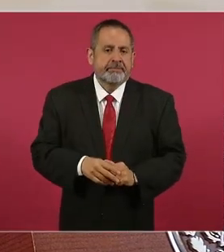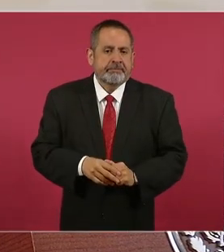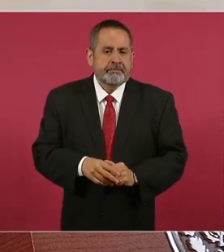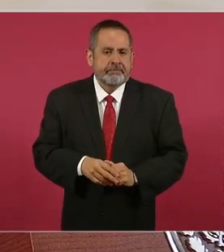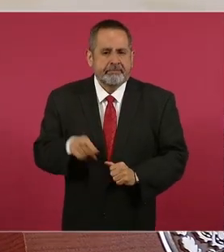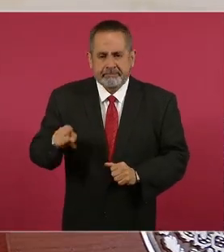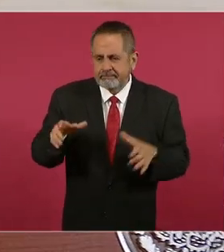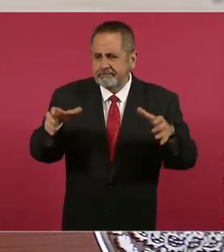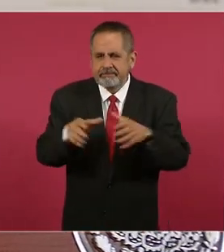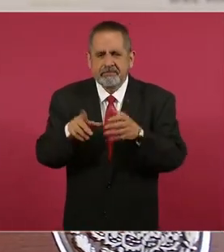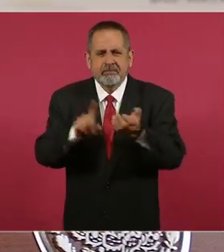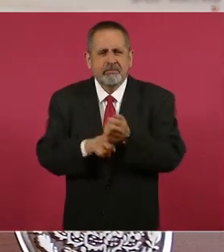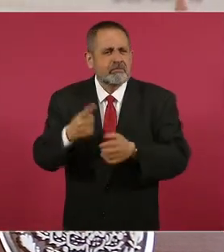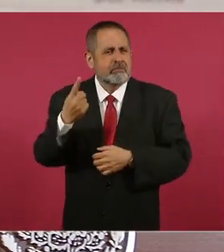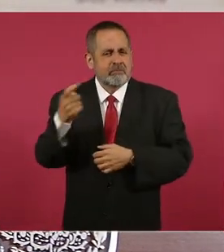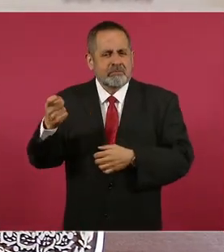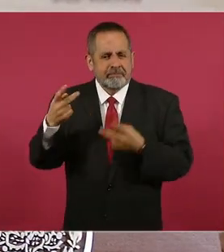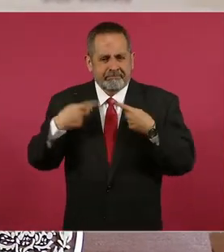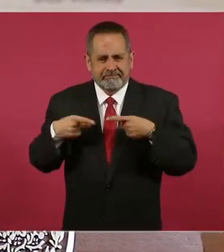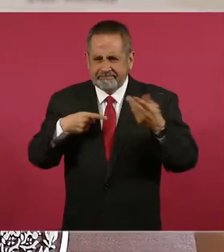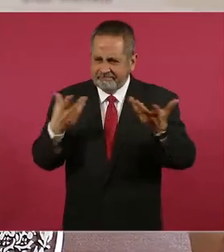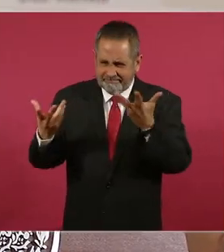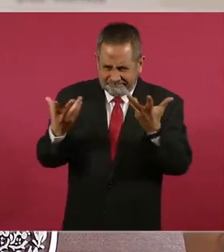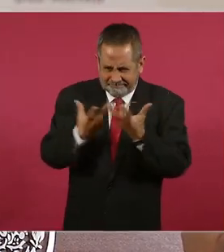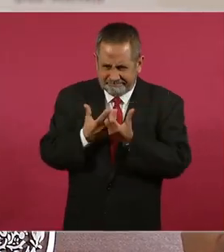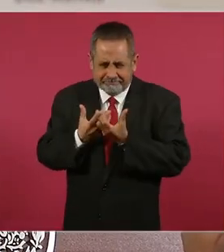logró reunir como 100 hombres